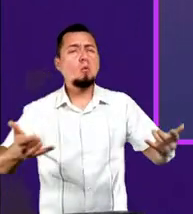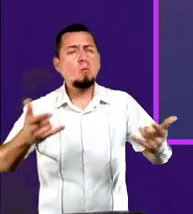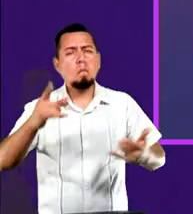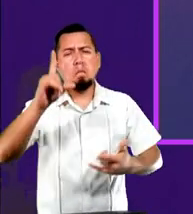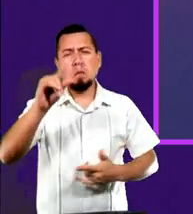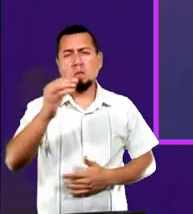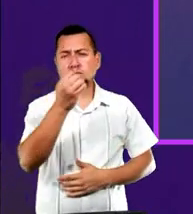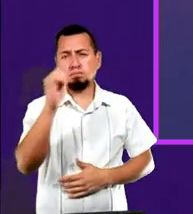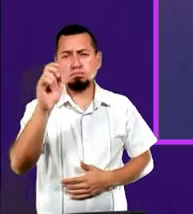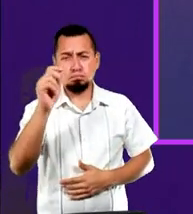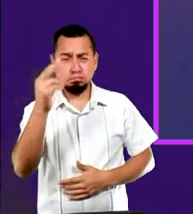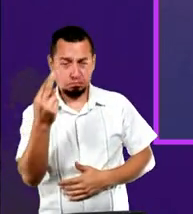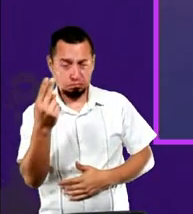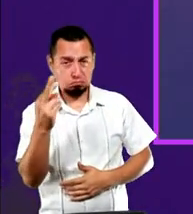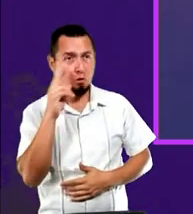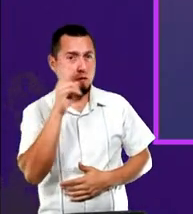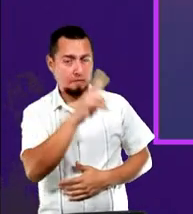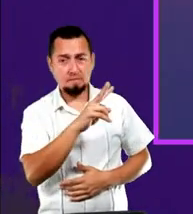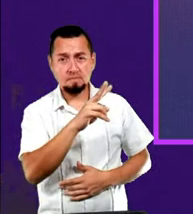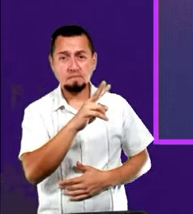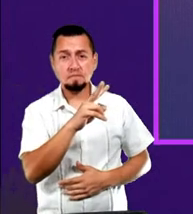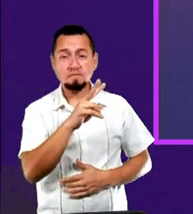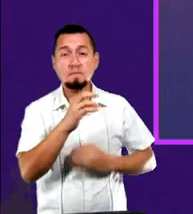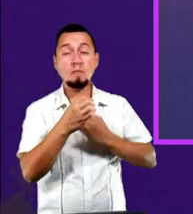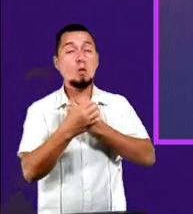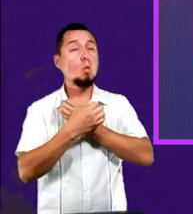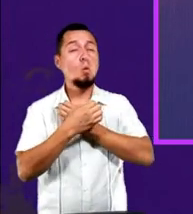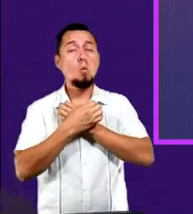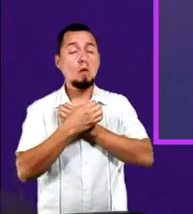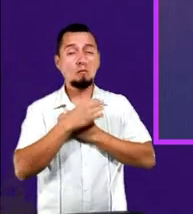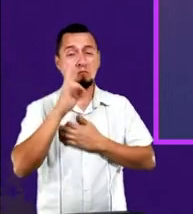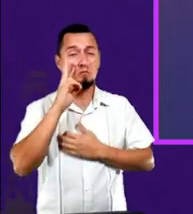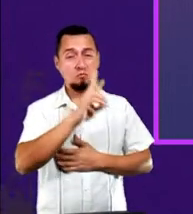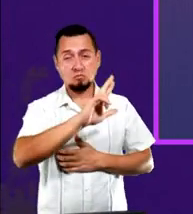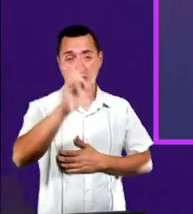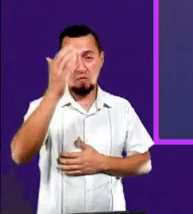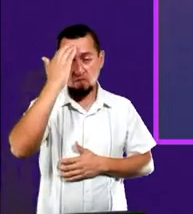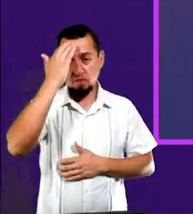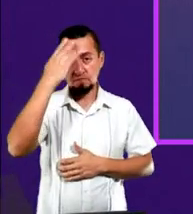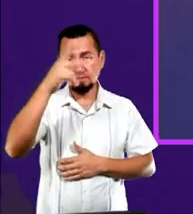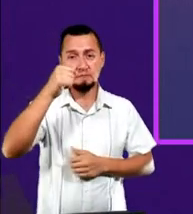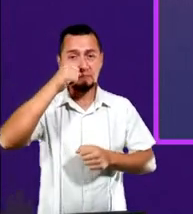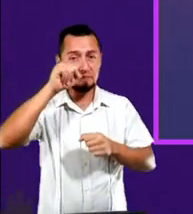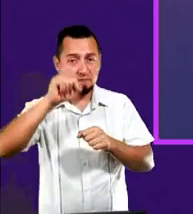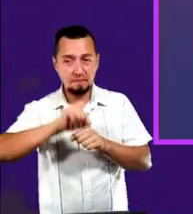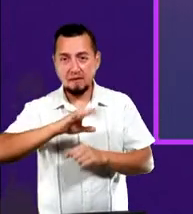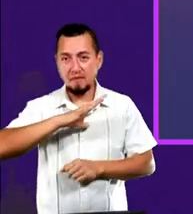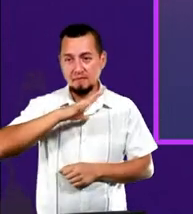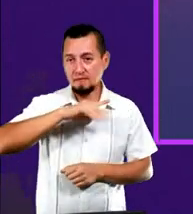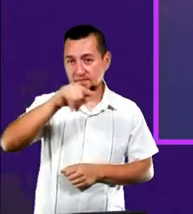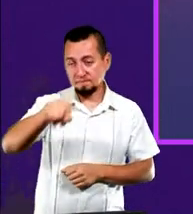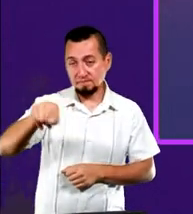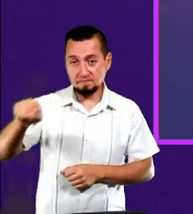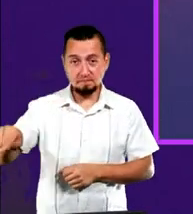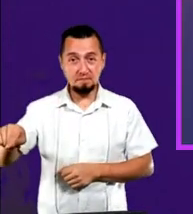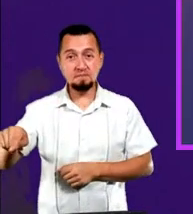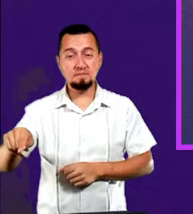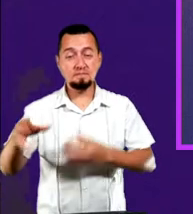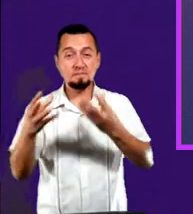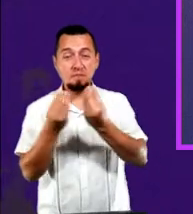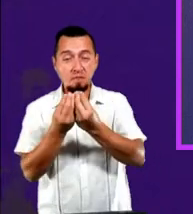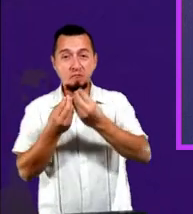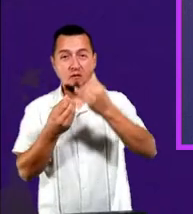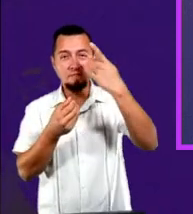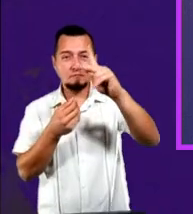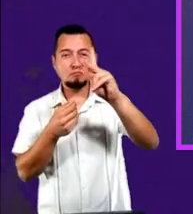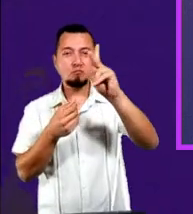educativa, y aquí está también el secretario, está también el secretario de Innovación, la reapertura de la